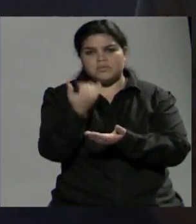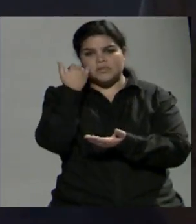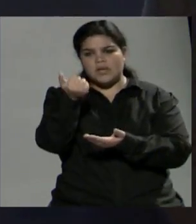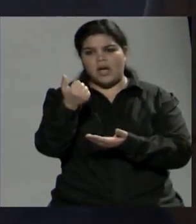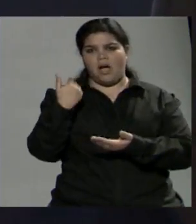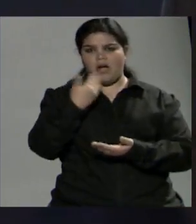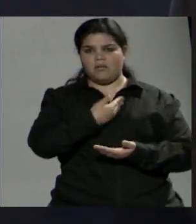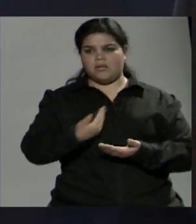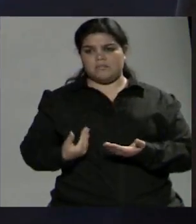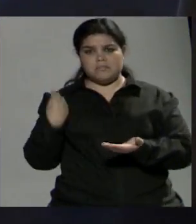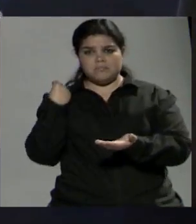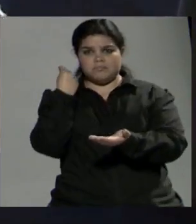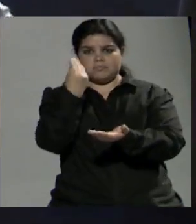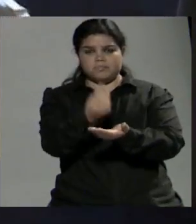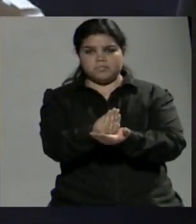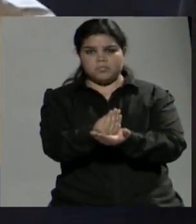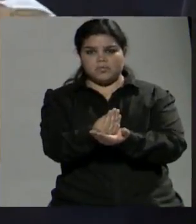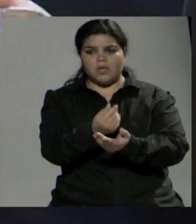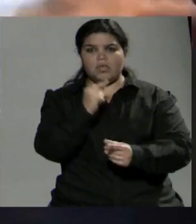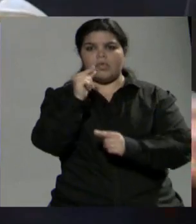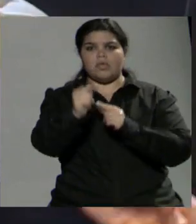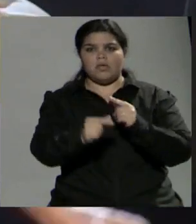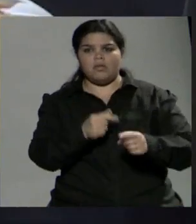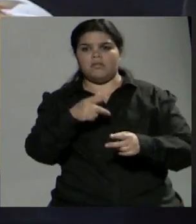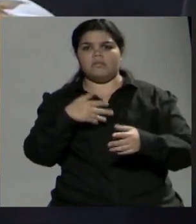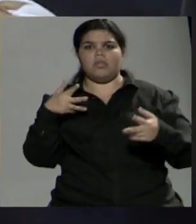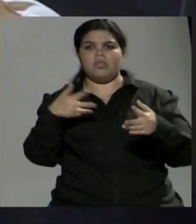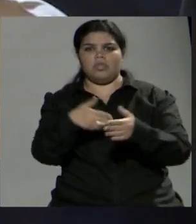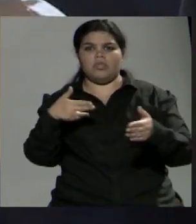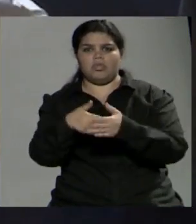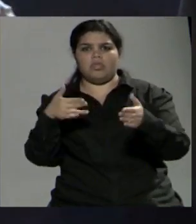país, empezaron a poner palos en la rueda?